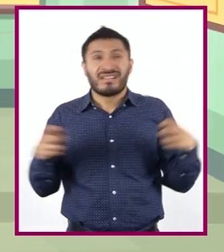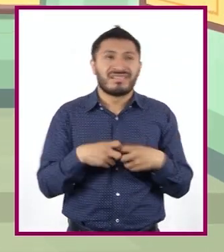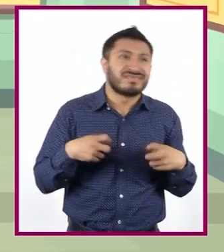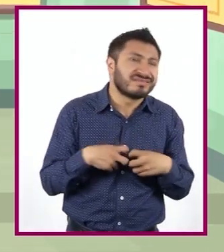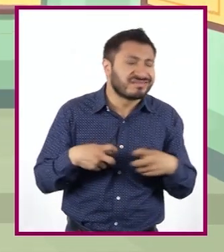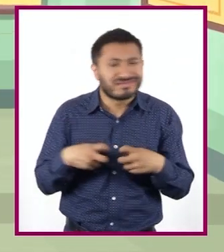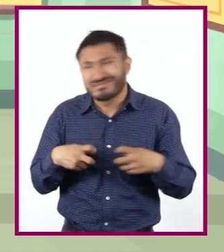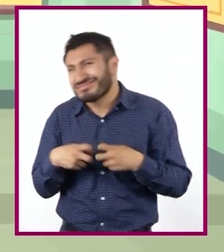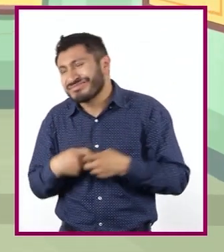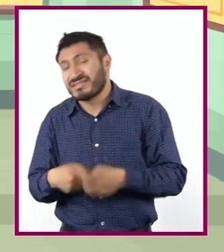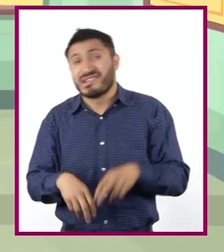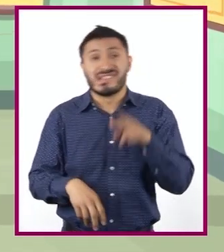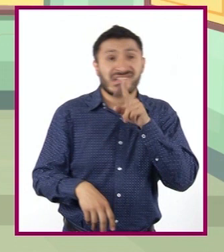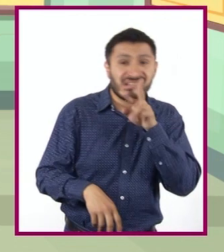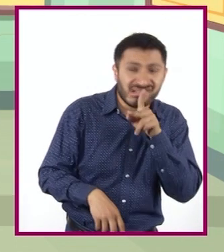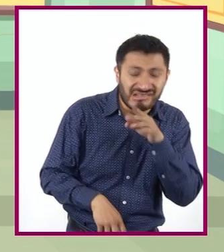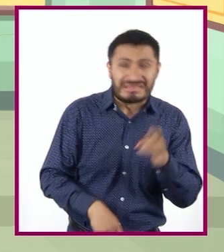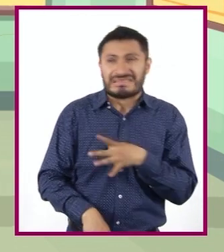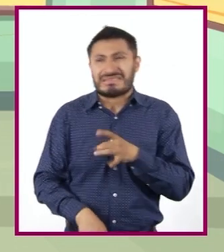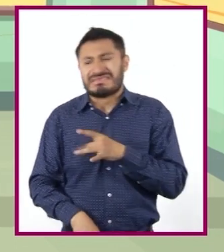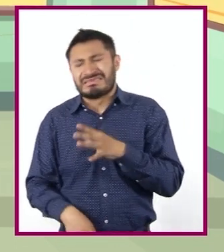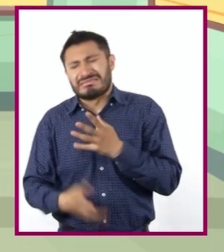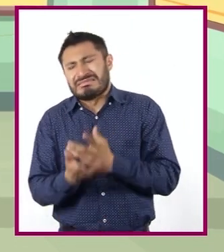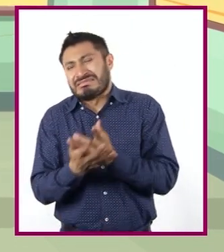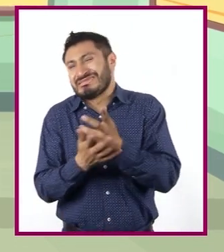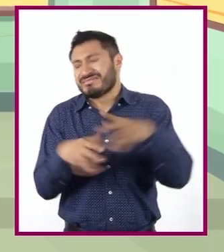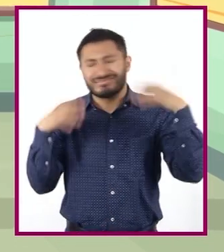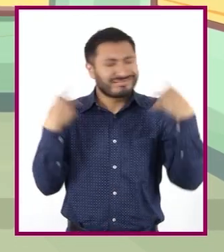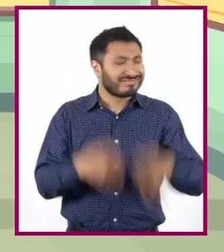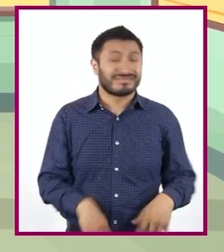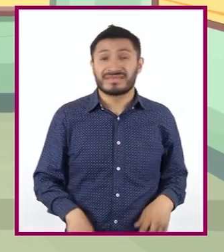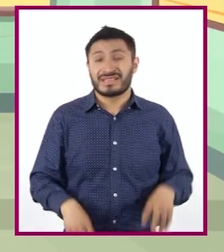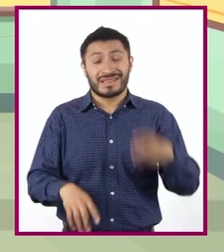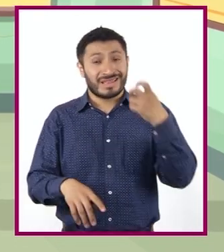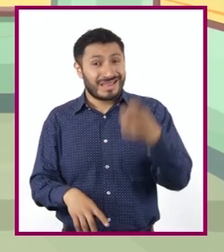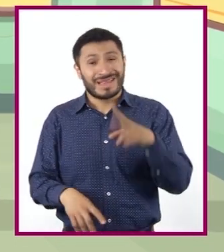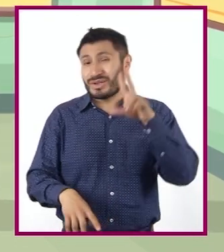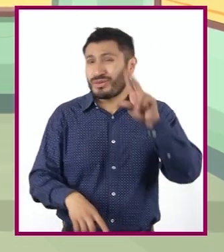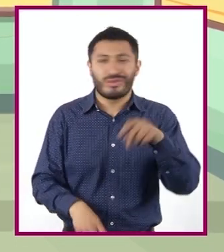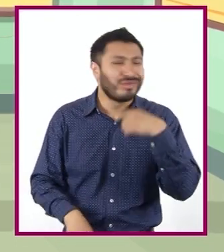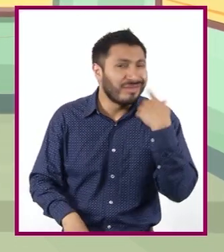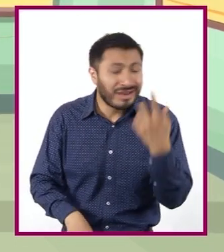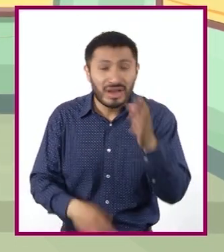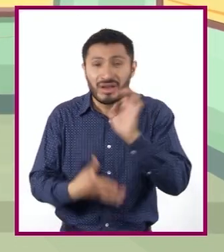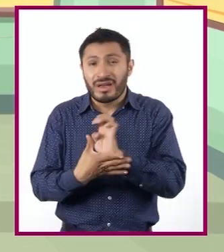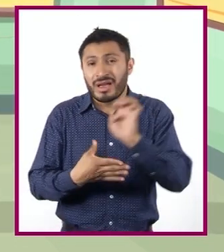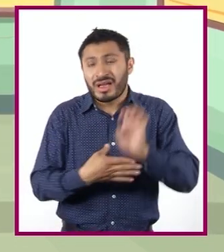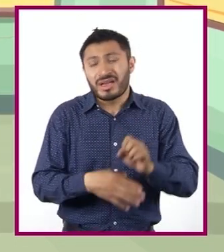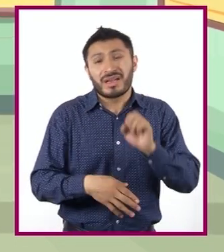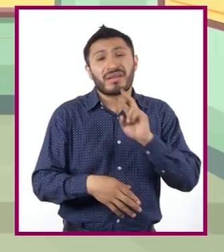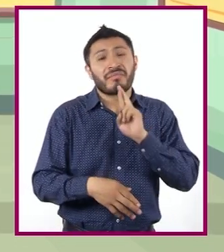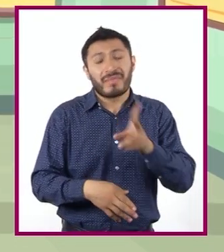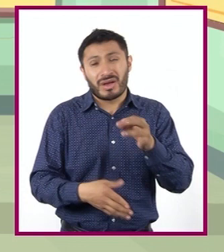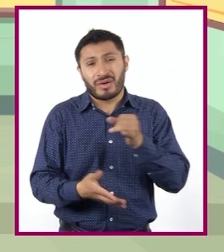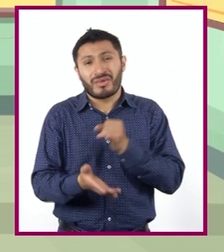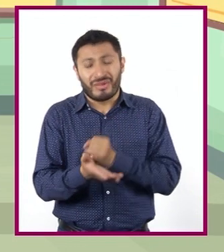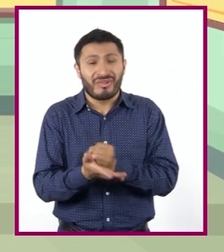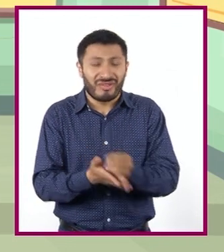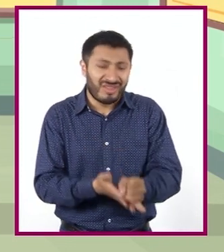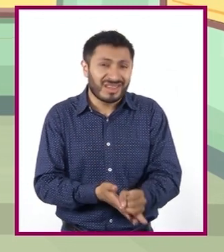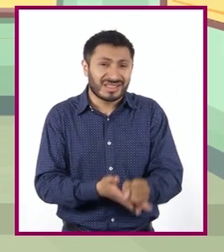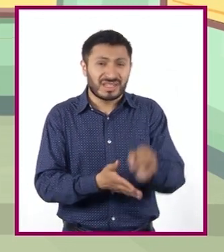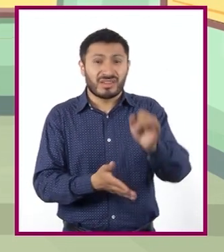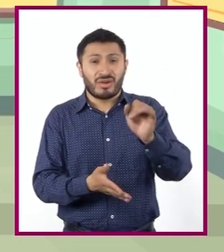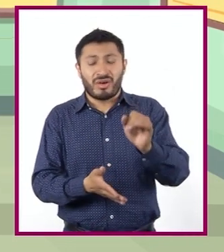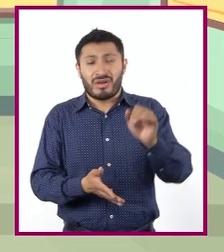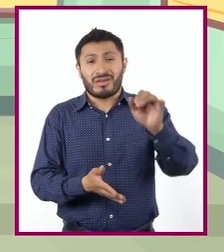cuando tú, compañerito, compañerita, que nos estás haciendo el favor de vernos, o las personas grandes, lo que acaba